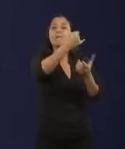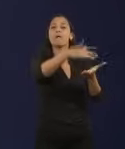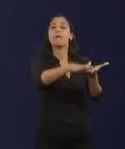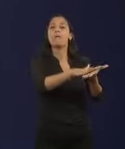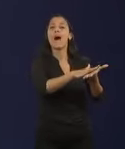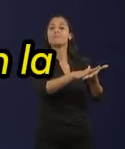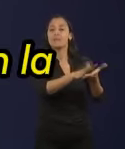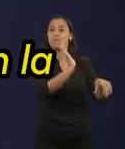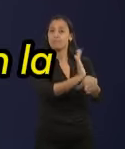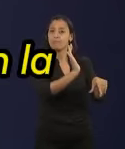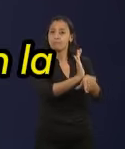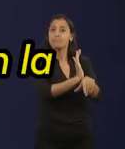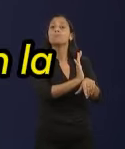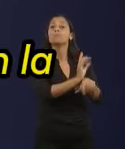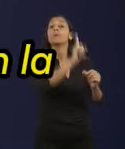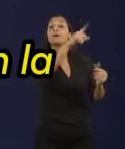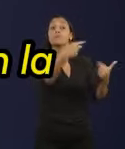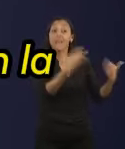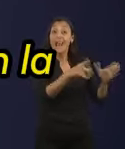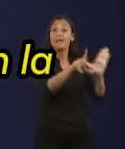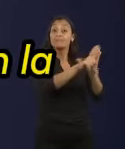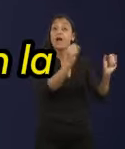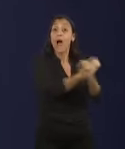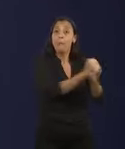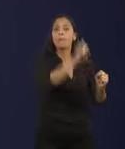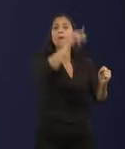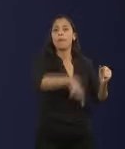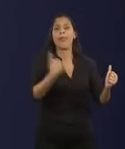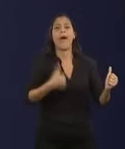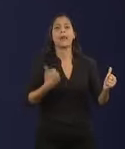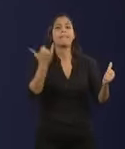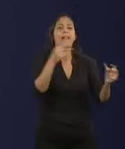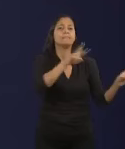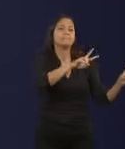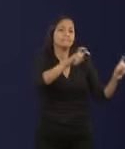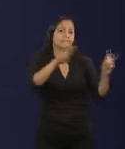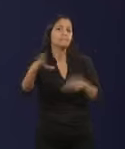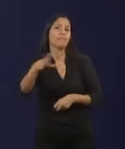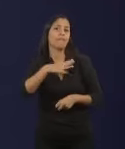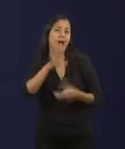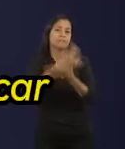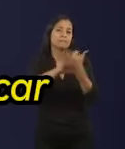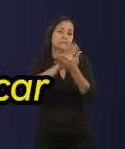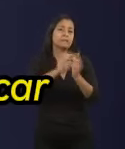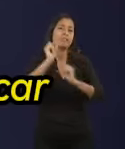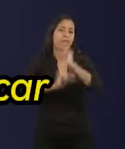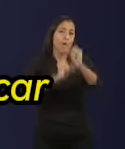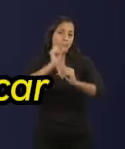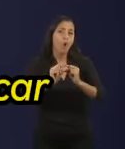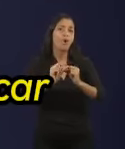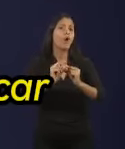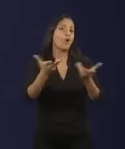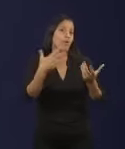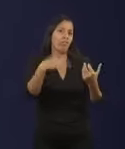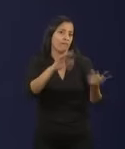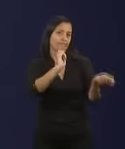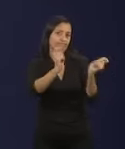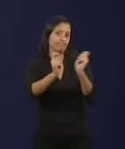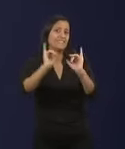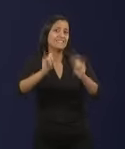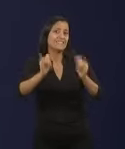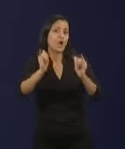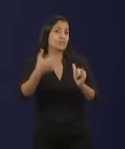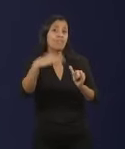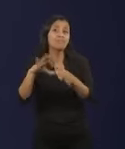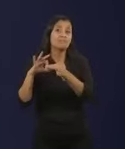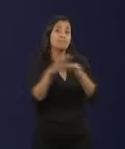base o las bases de un montón de cuestiones que en la Argentina tienen que efectivamente que la Argentina tiene que modificar en